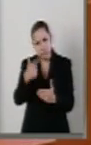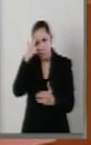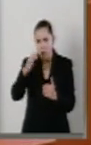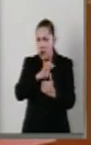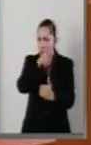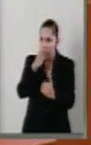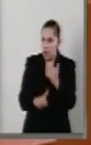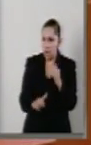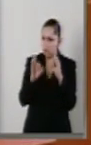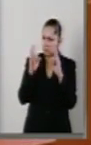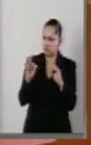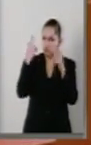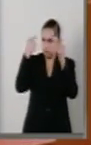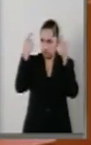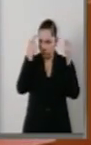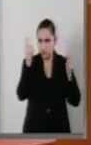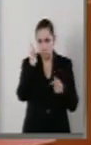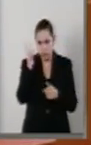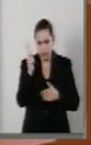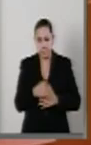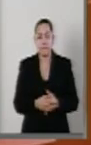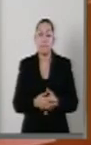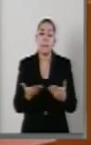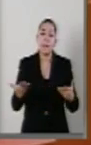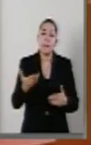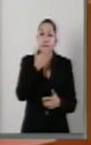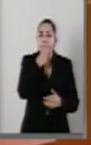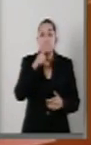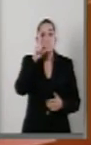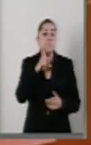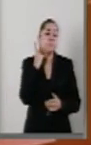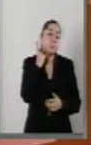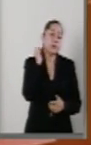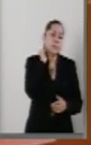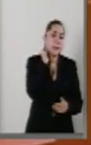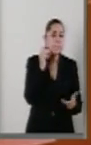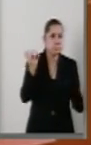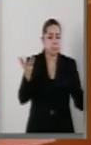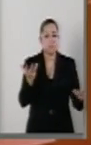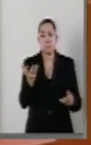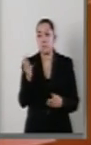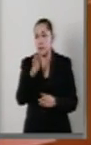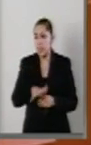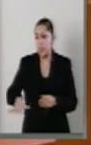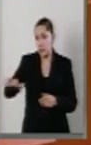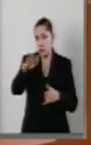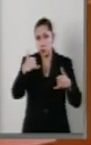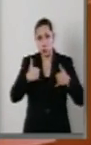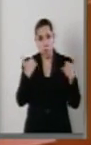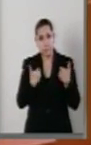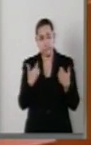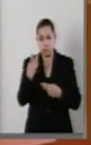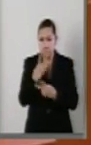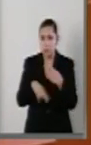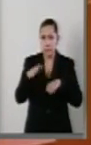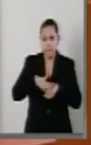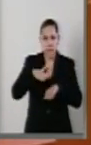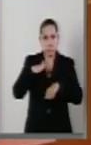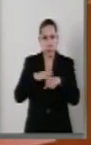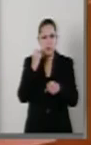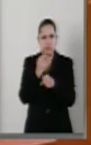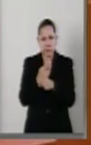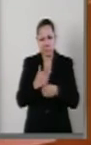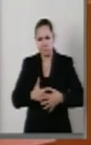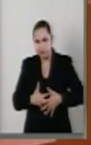exitosa. Señoras y señores legisladores, el aumento en los embarazos de adolescentes nos presenta nuevos desafíos como